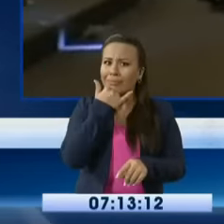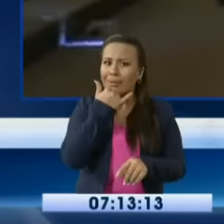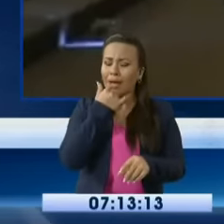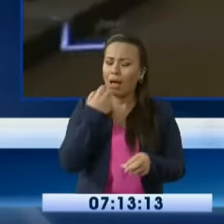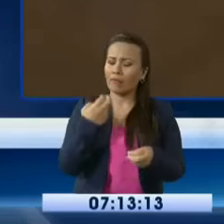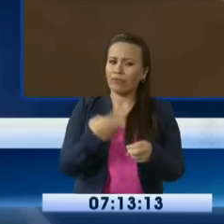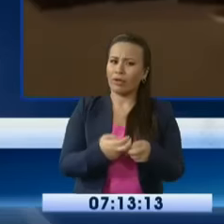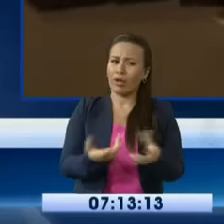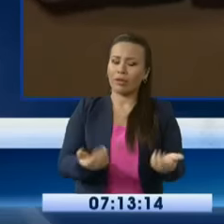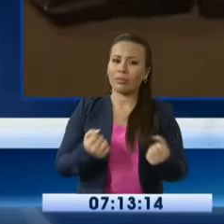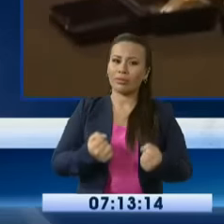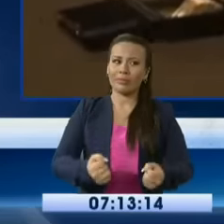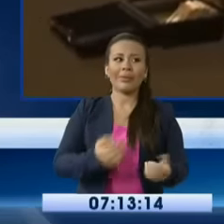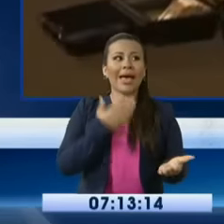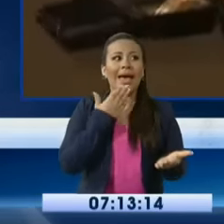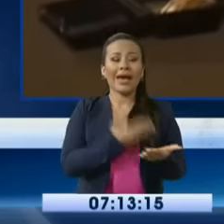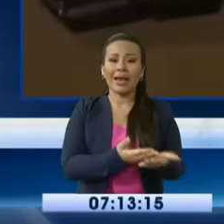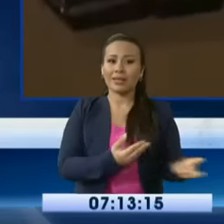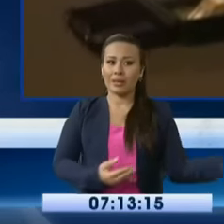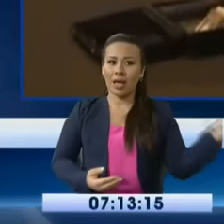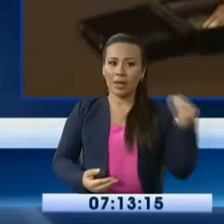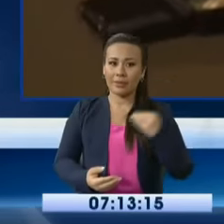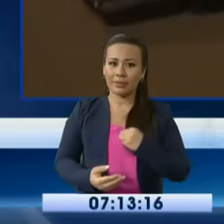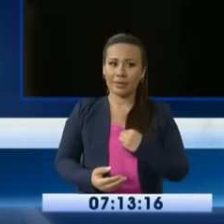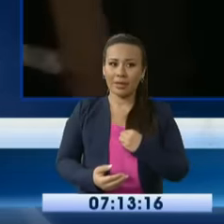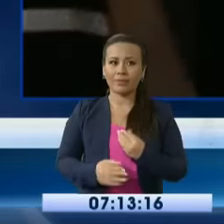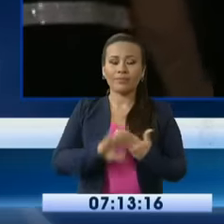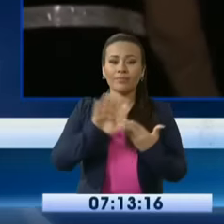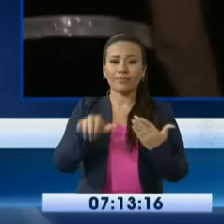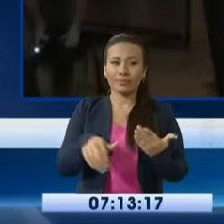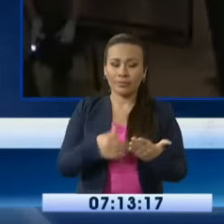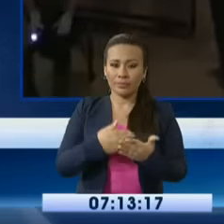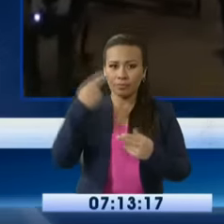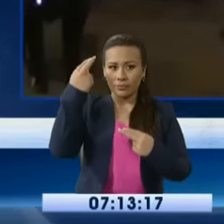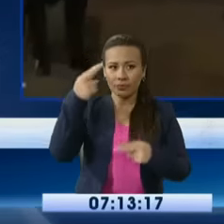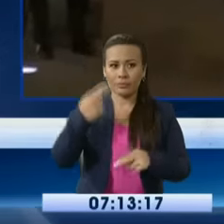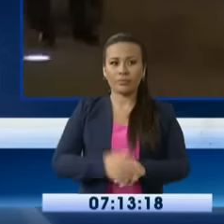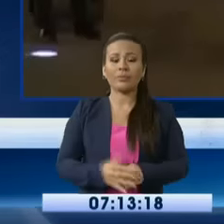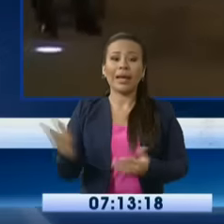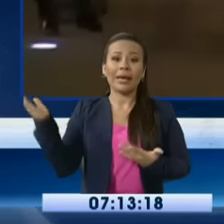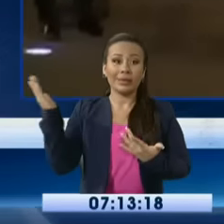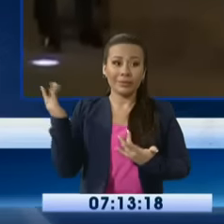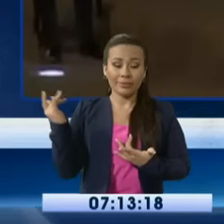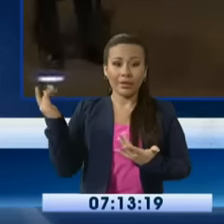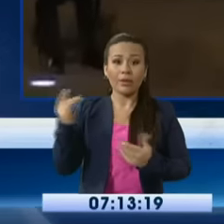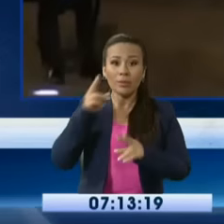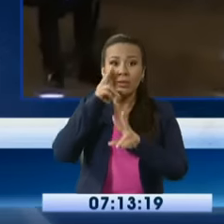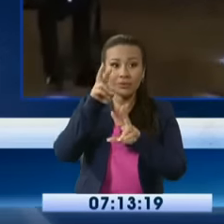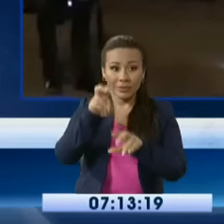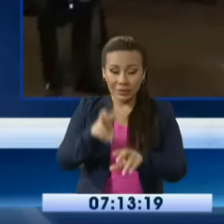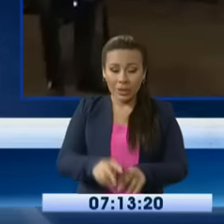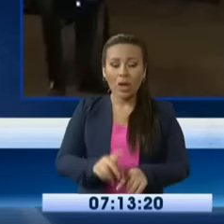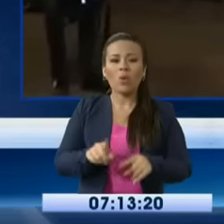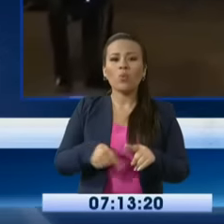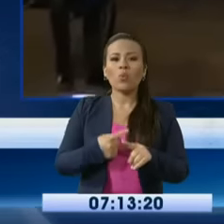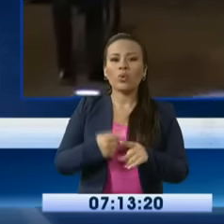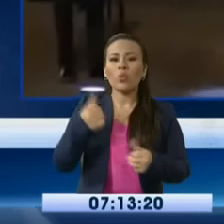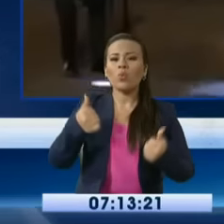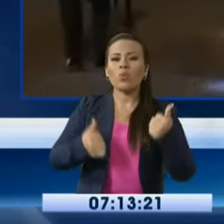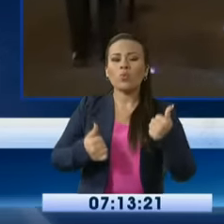vez en la ciudad de Cuenca. Gracias, Francisco, por toda la información que nos ha brindado. Esperemos que las investigaciones determinen quiénes y por